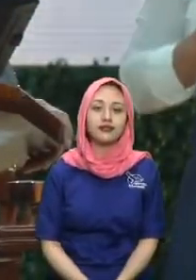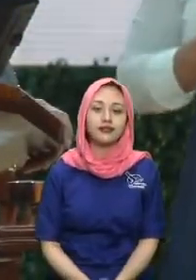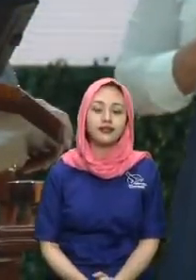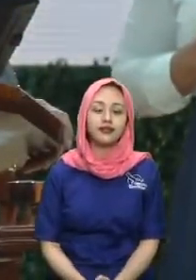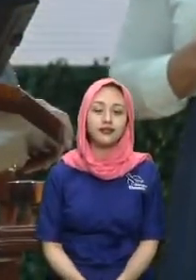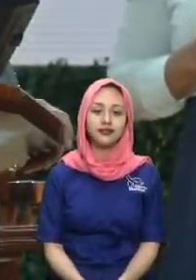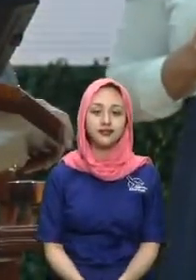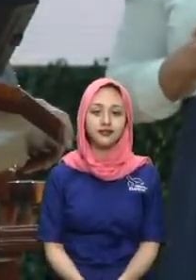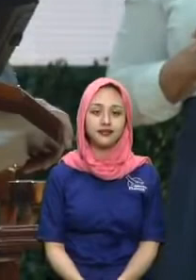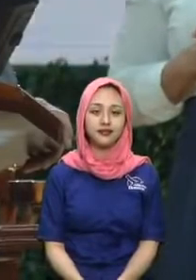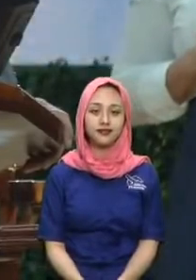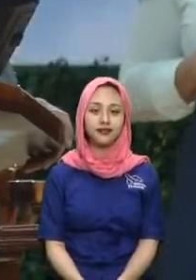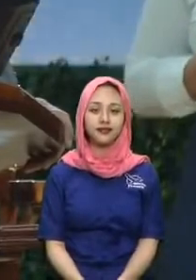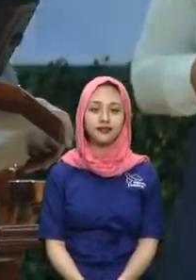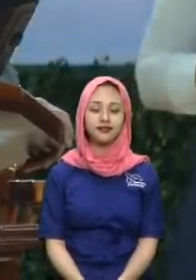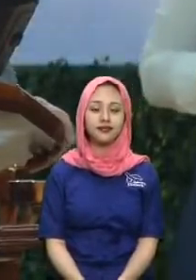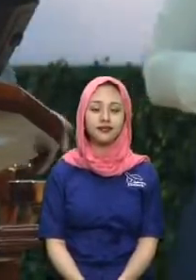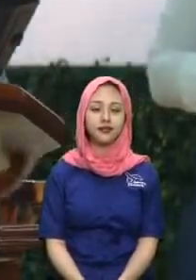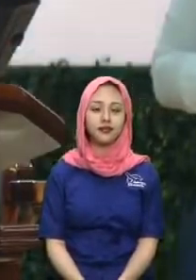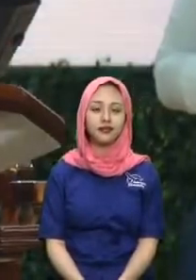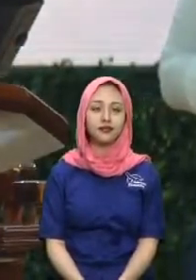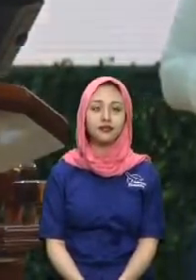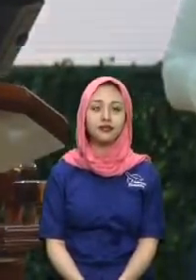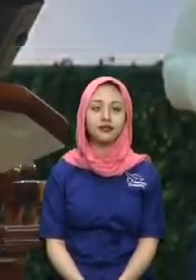Señor. Tú me levantarás.